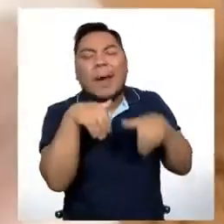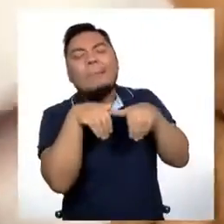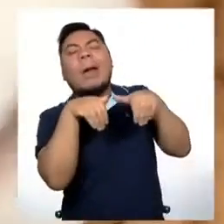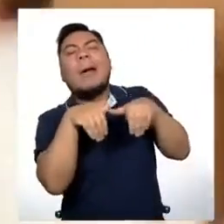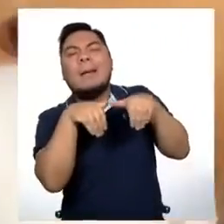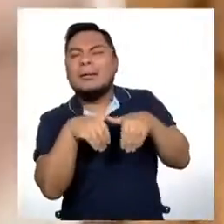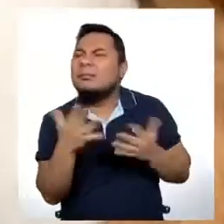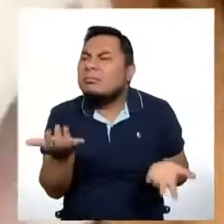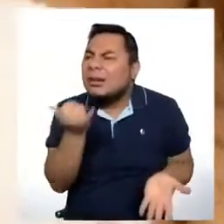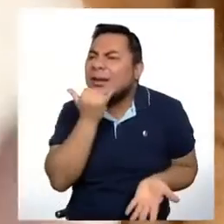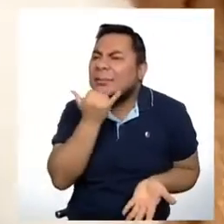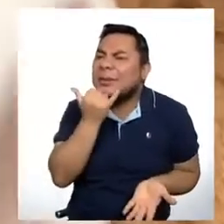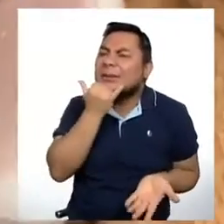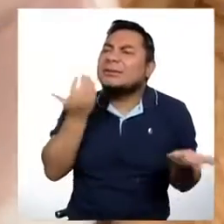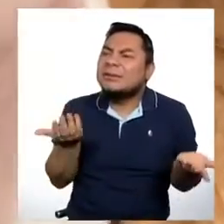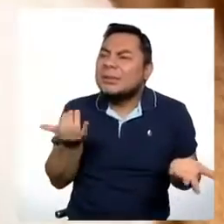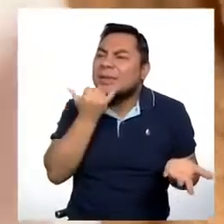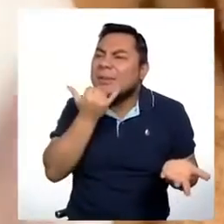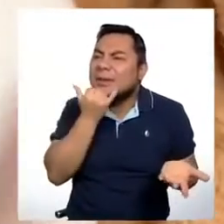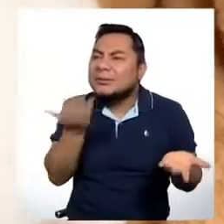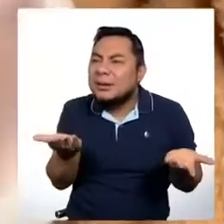pasa? ¿Qué?